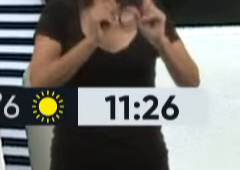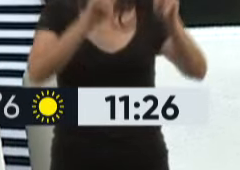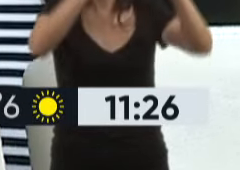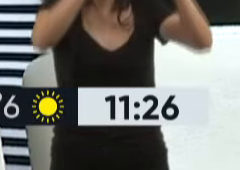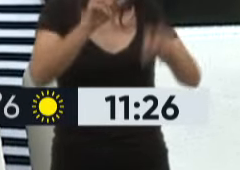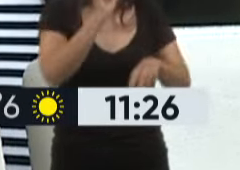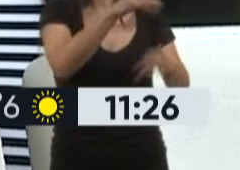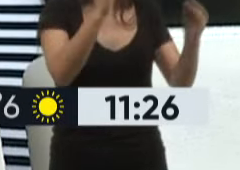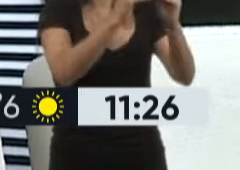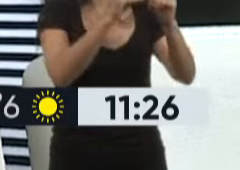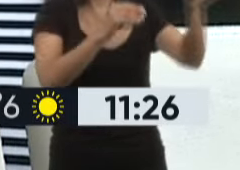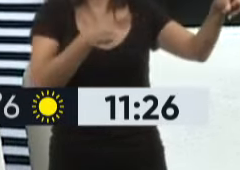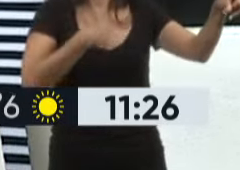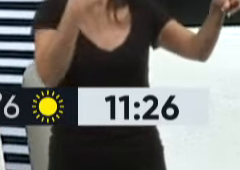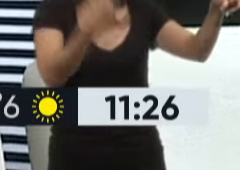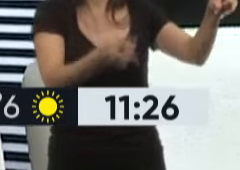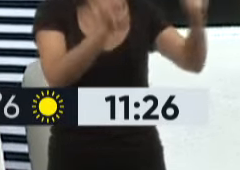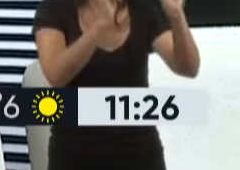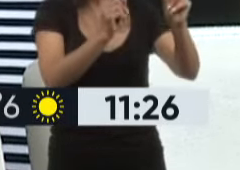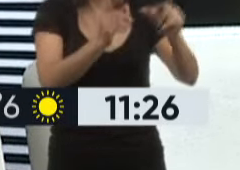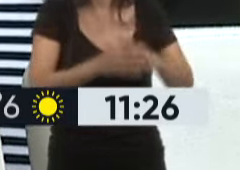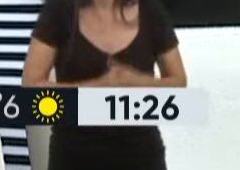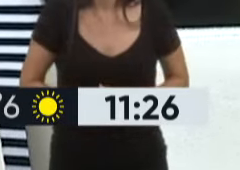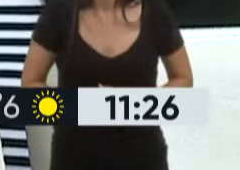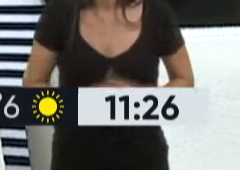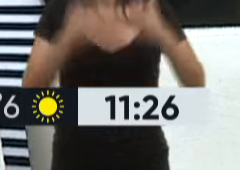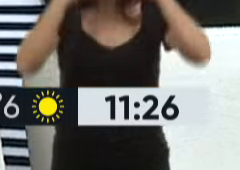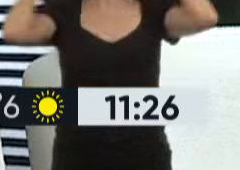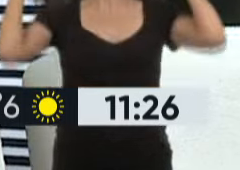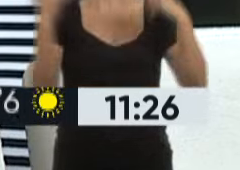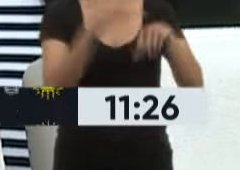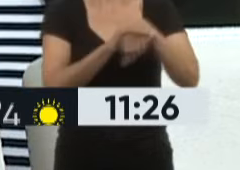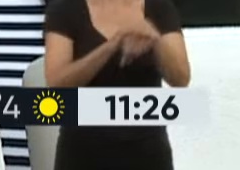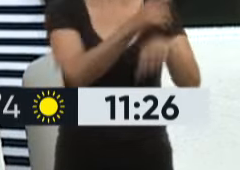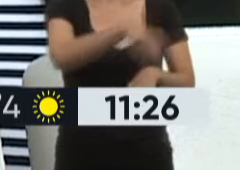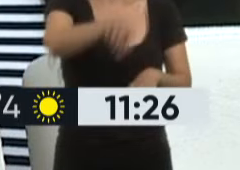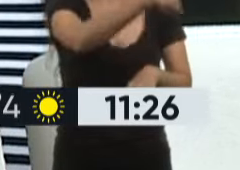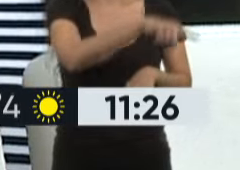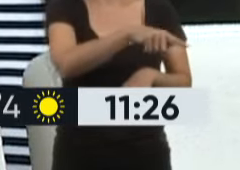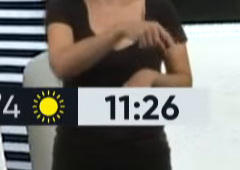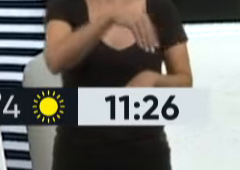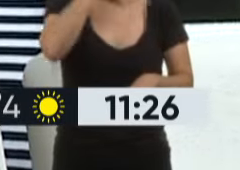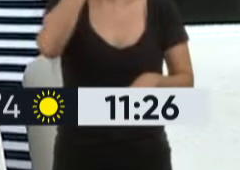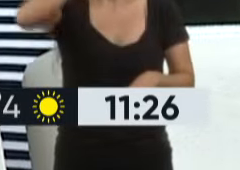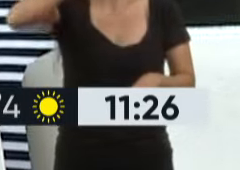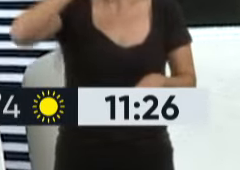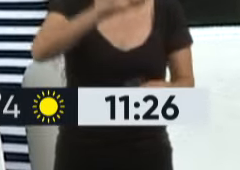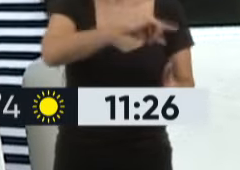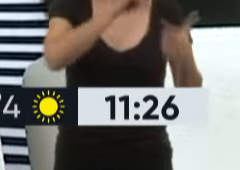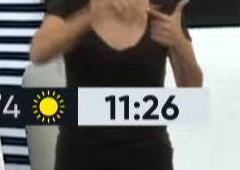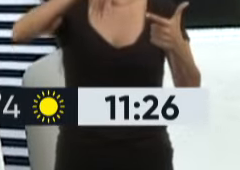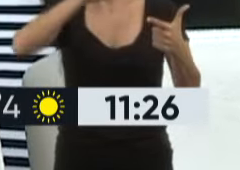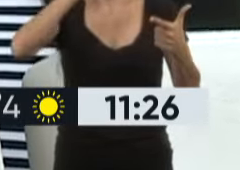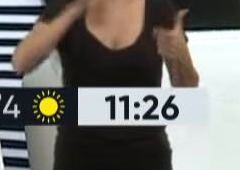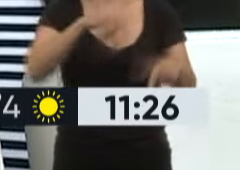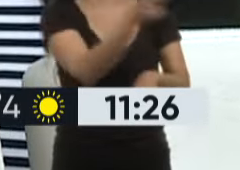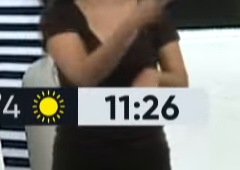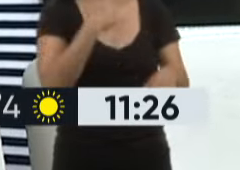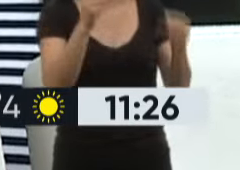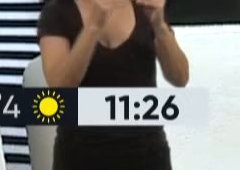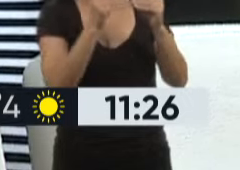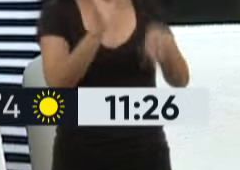pregunta de mis colegas Juan Pablo y amigos Juan Pablo y Martín en el